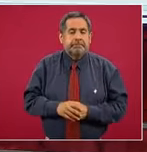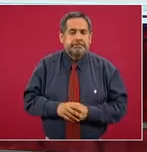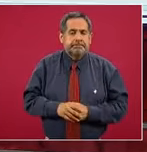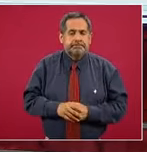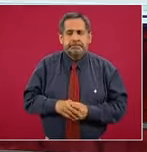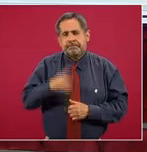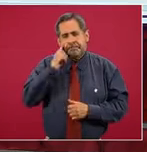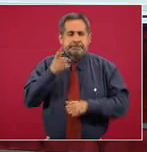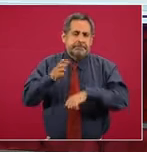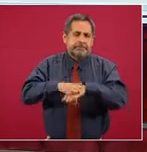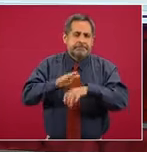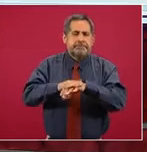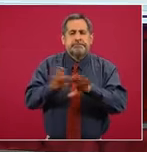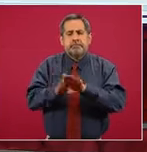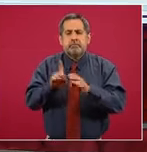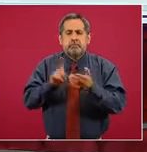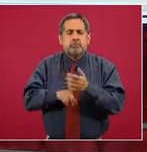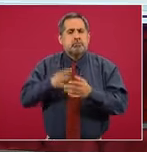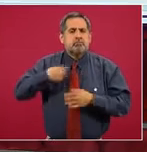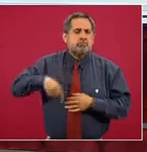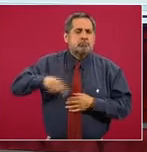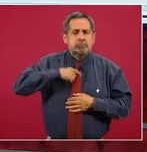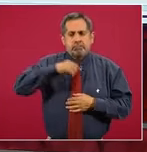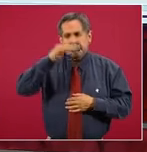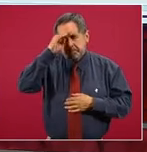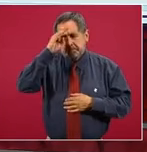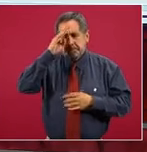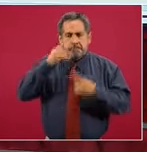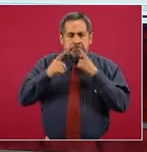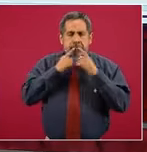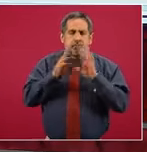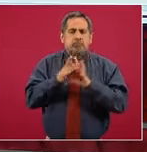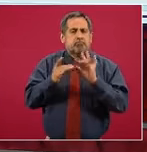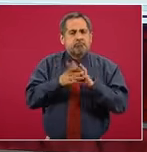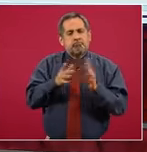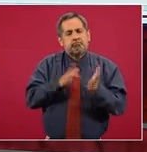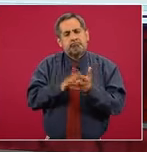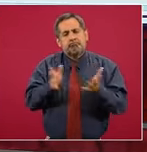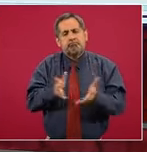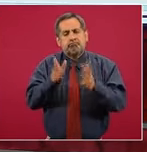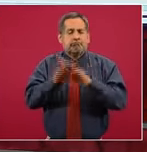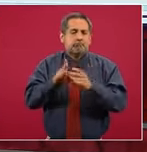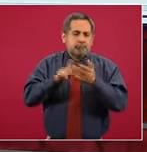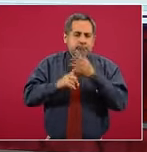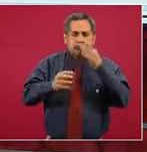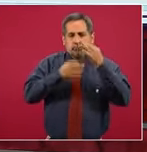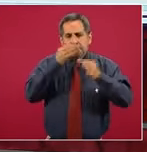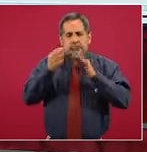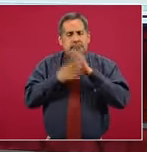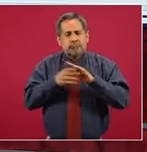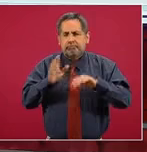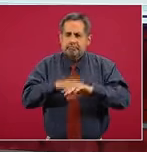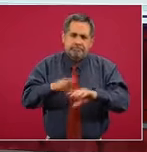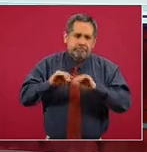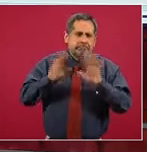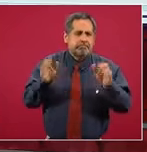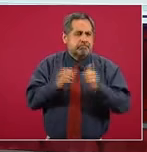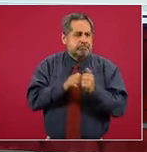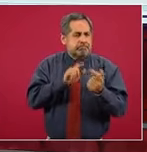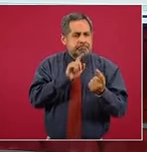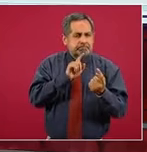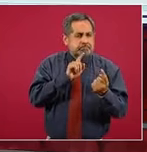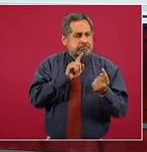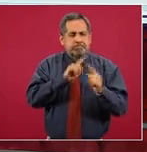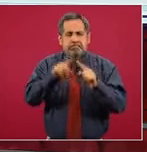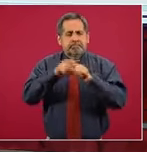es el indicador que hemos estado, por un lado, tratando de impulsar, también comunicando y con un diálogo muy estrecho con cada una de